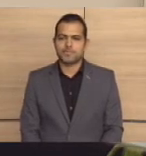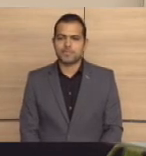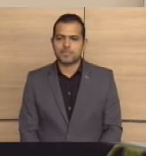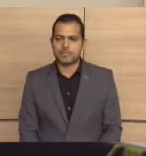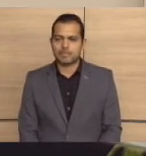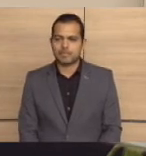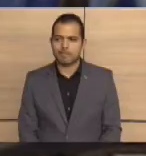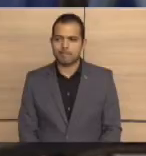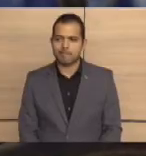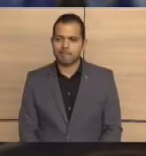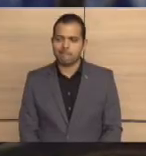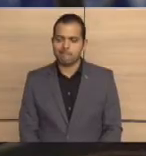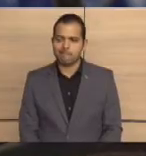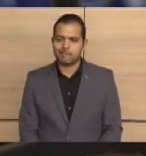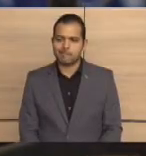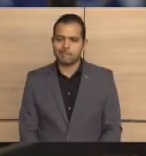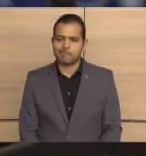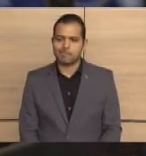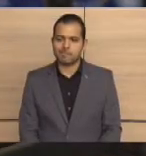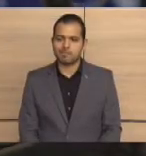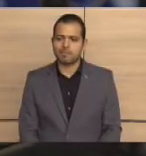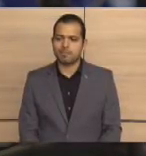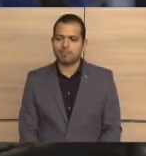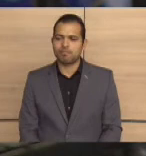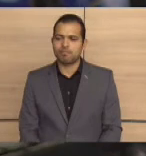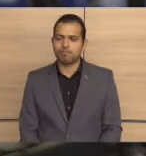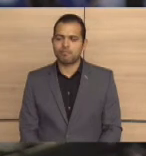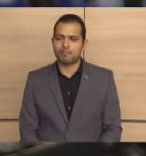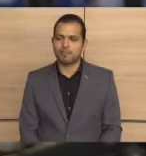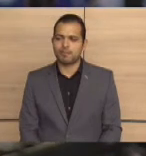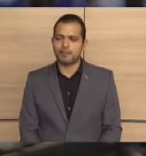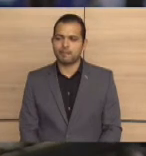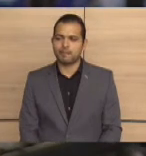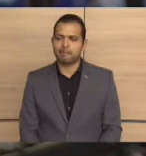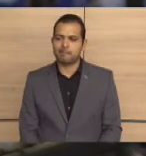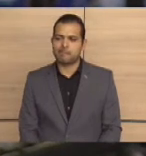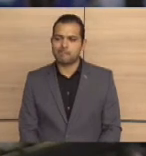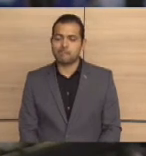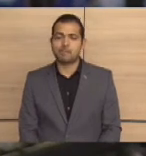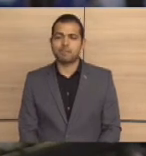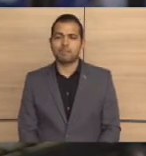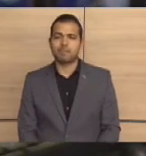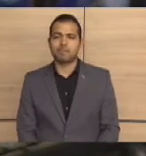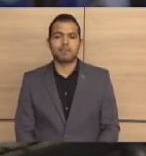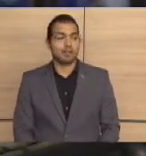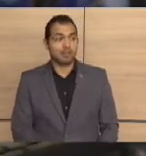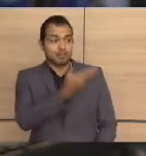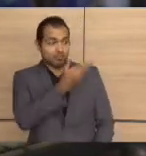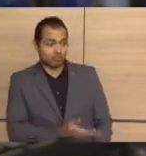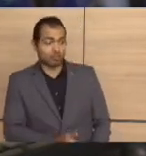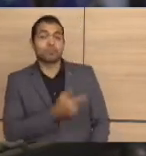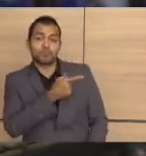Gracias. Vanessa, me gustaría hacerte otra pregunta y después volvemos a Santiago. Dijiste una cosa muy importante, que es trabajar en